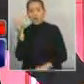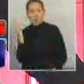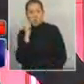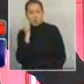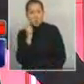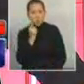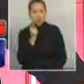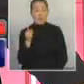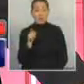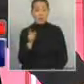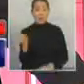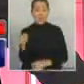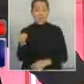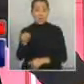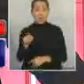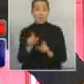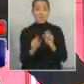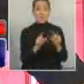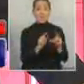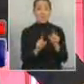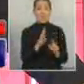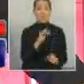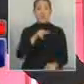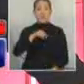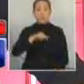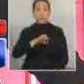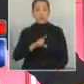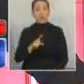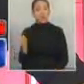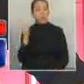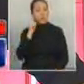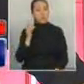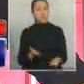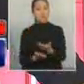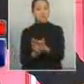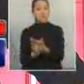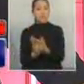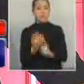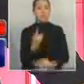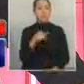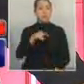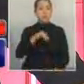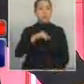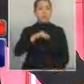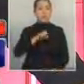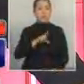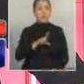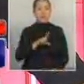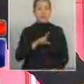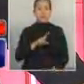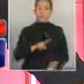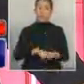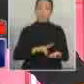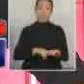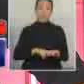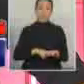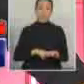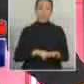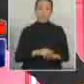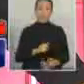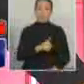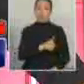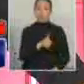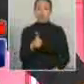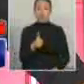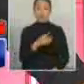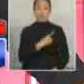bien defender, uh-huh, el binominal. Yo escuché una propuesta de uninominal y francamente todos